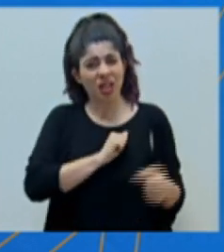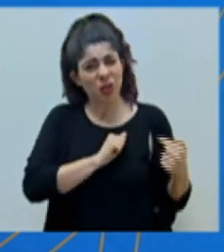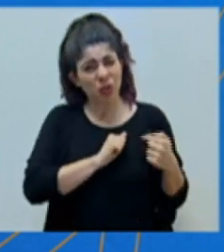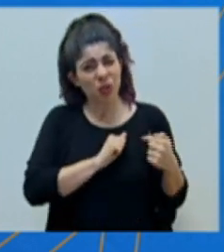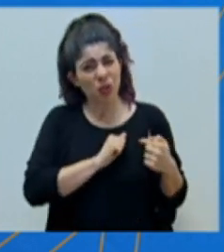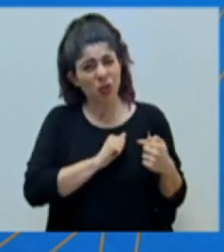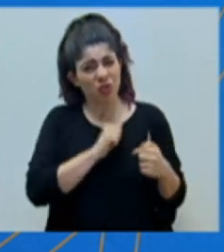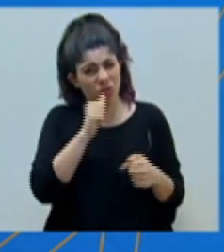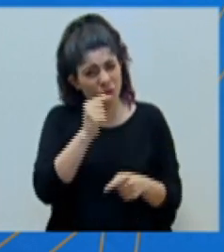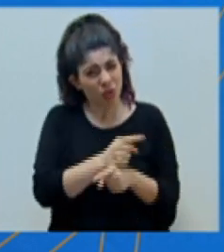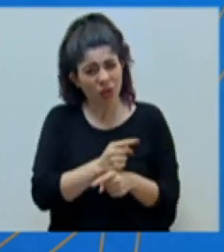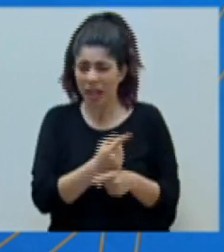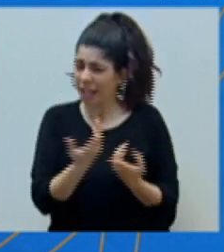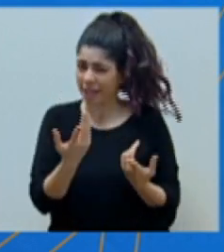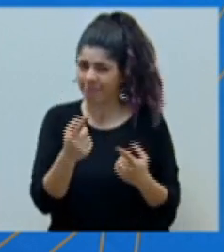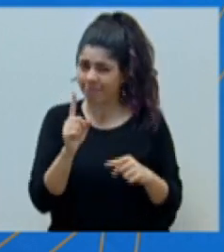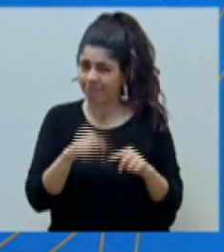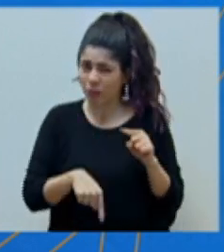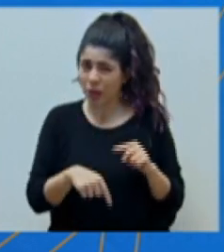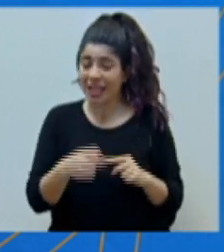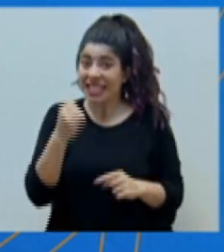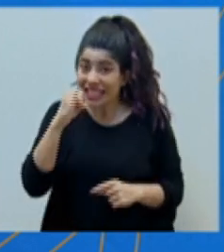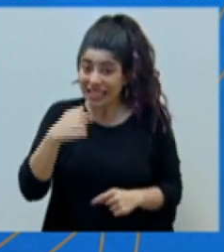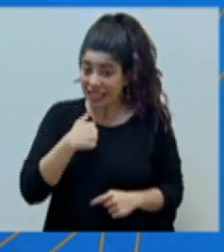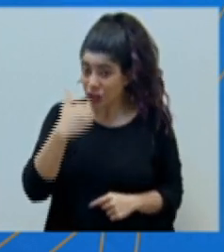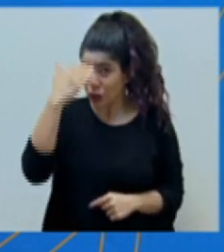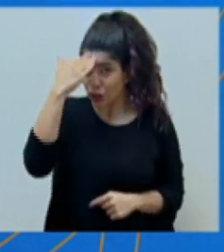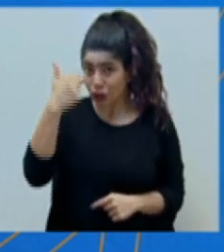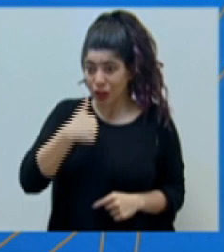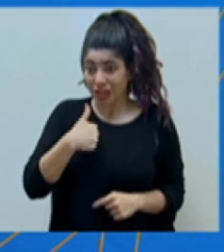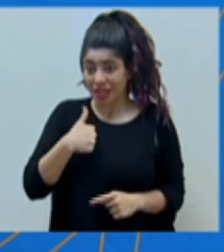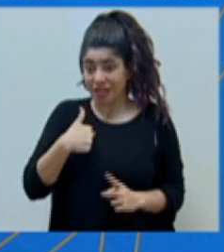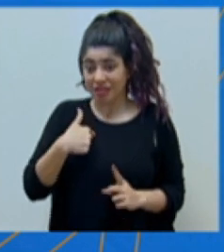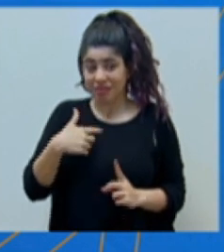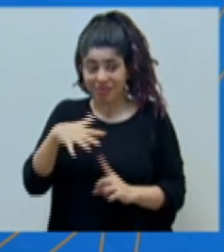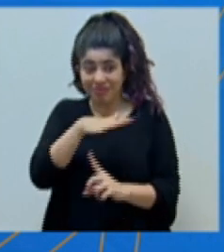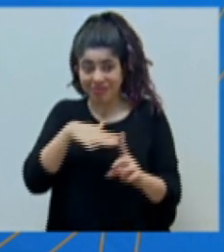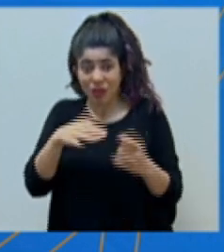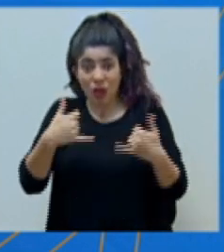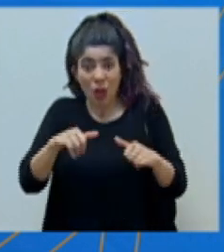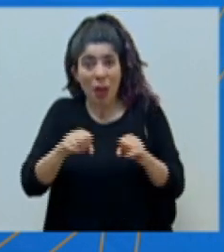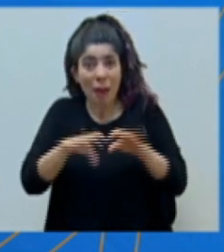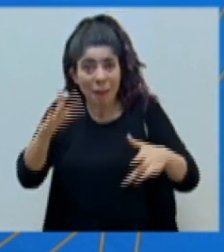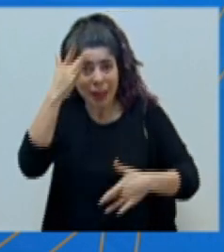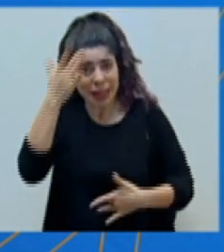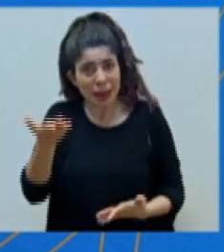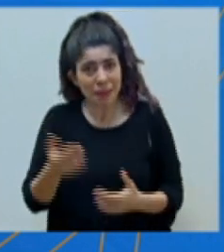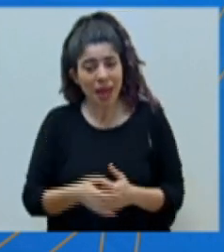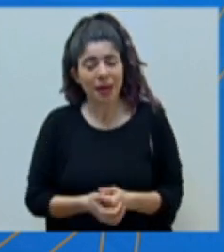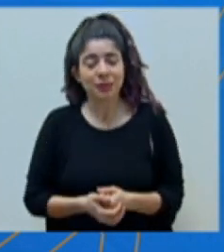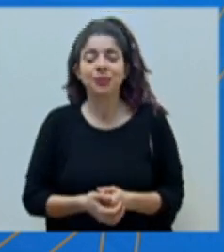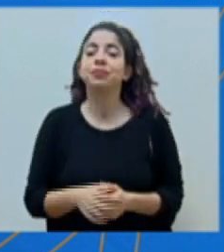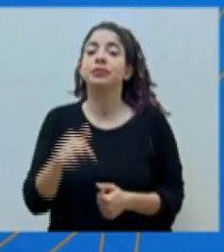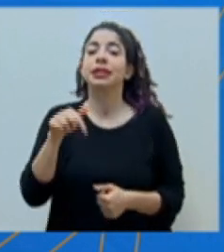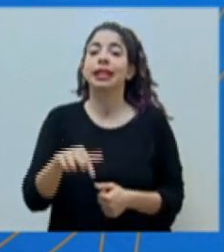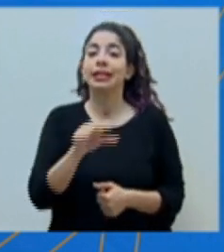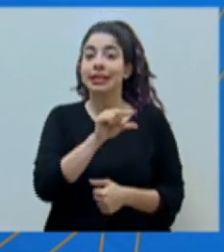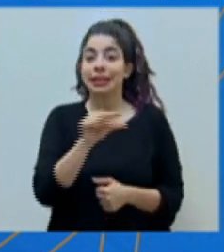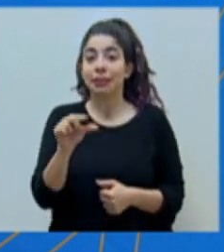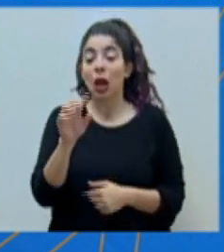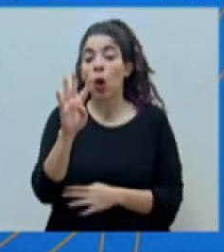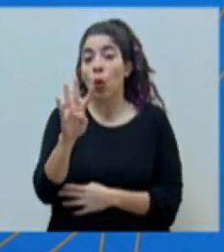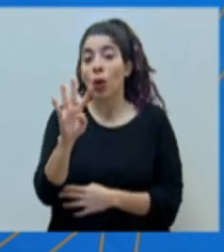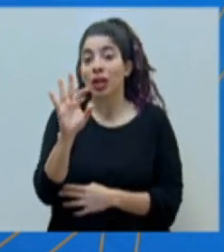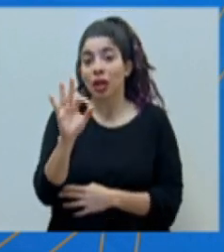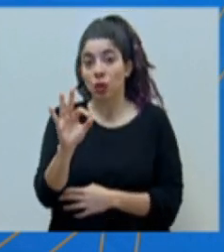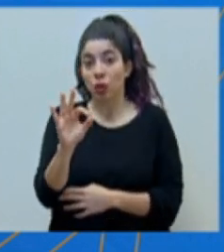manera inadecuada si sabemos que estamos en medio de la pandemia. Para esta semana 49